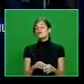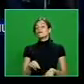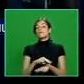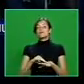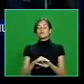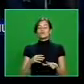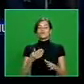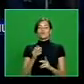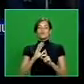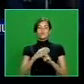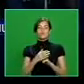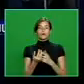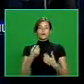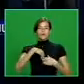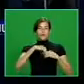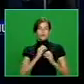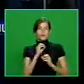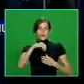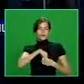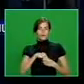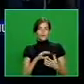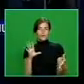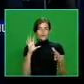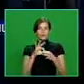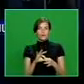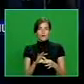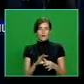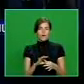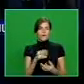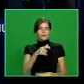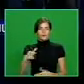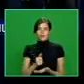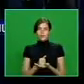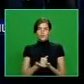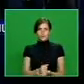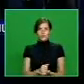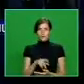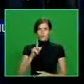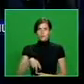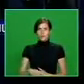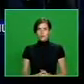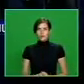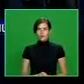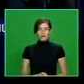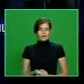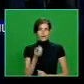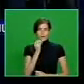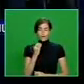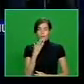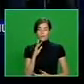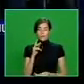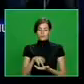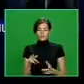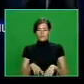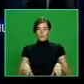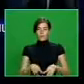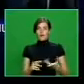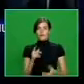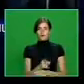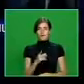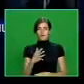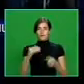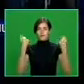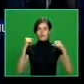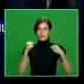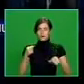cultura corazón adentro articulado con los facilitadores verdad si un muchacho llega a una cancha debe tener su entrenador